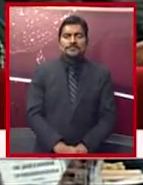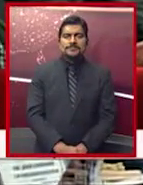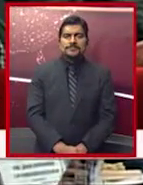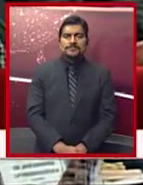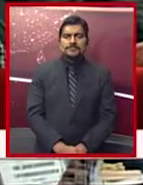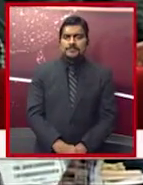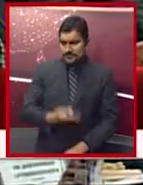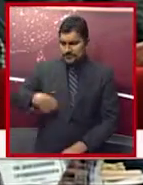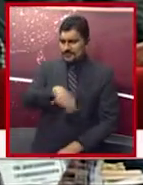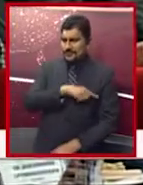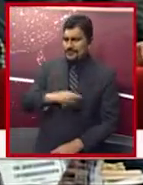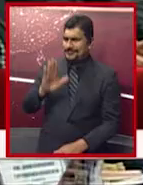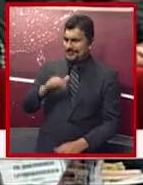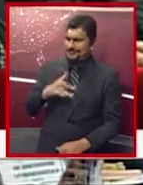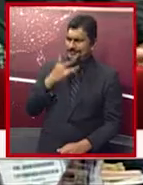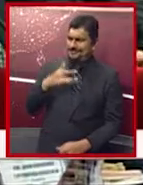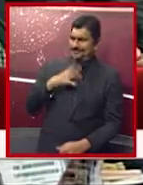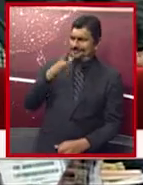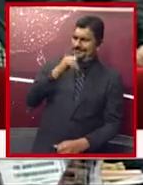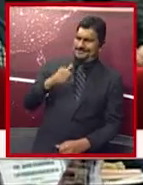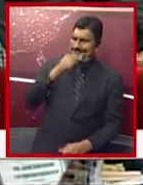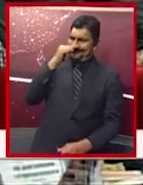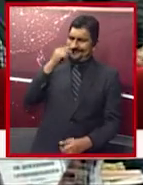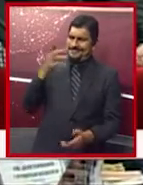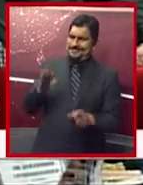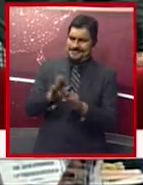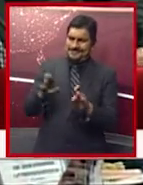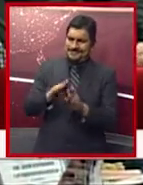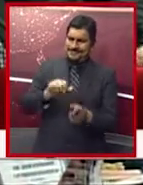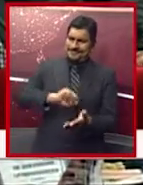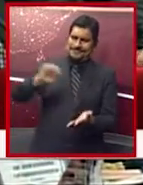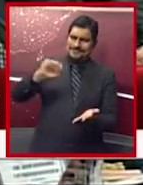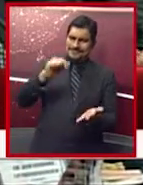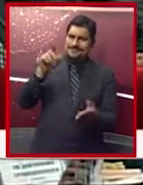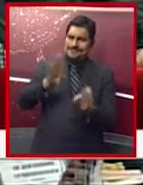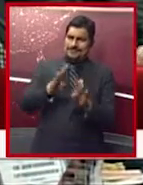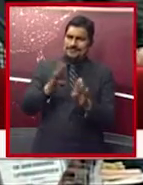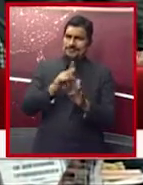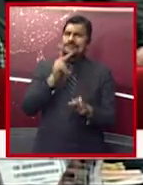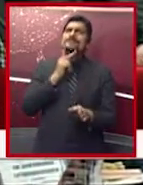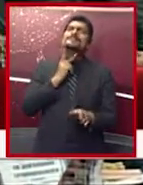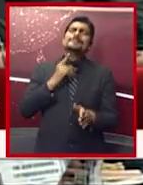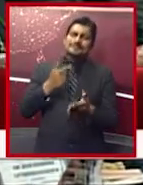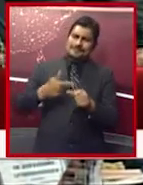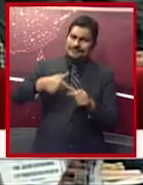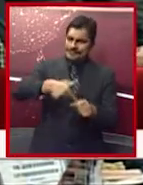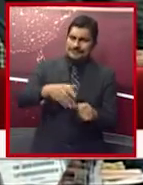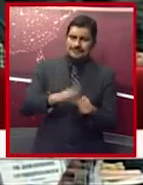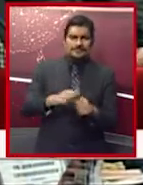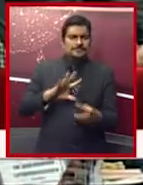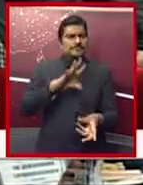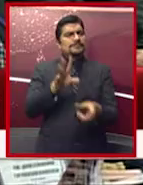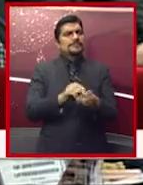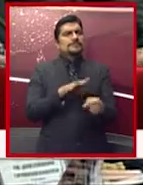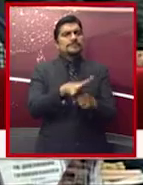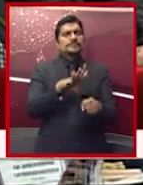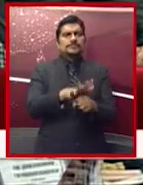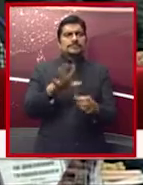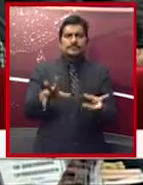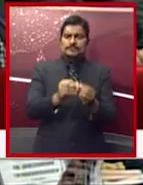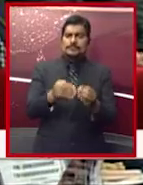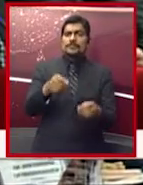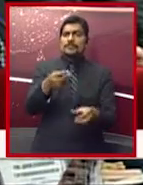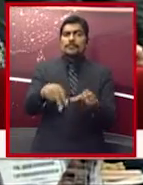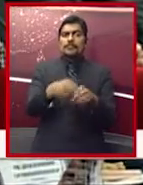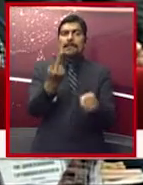A nosotros nos parece inaceptable el incremento en el precio de las gasolinas para cubrir justamente un